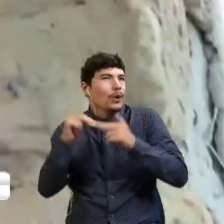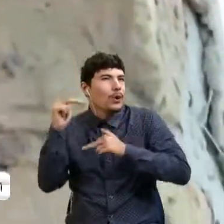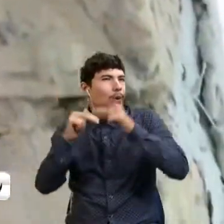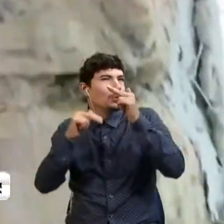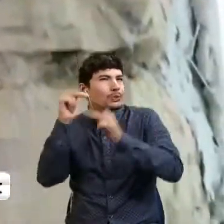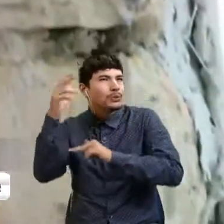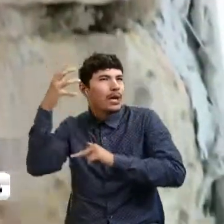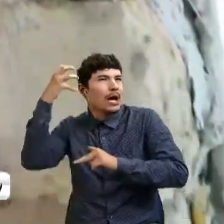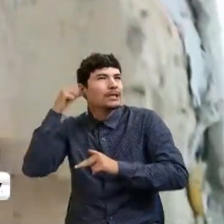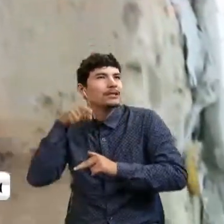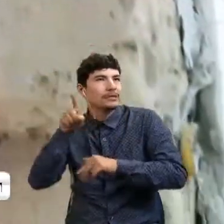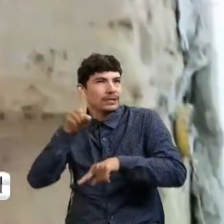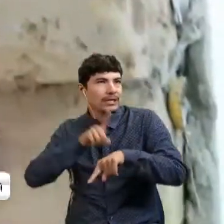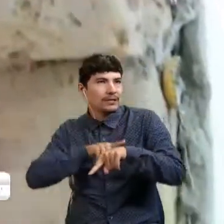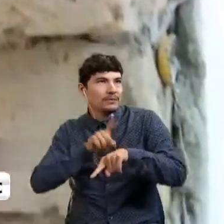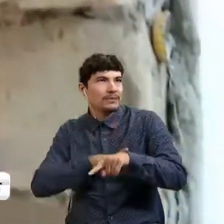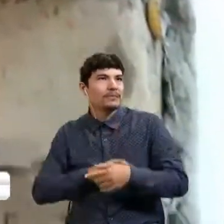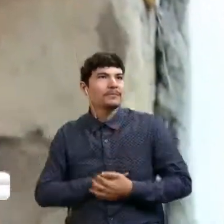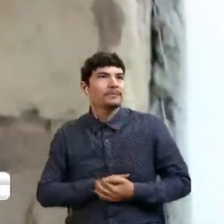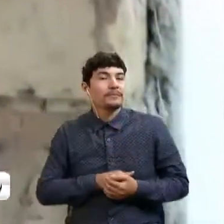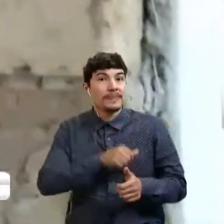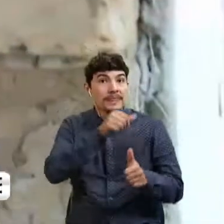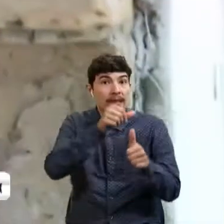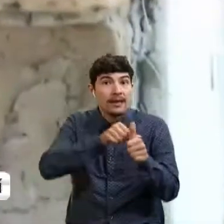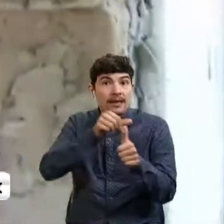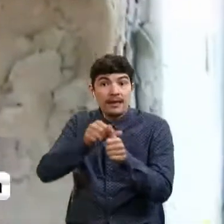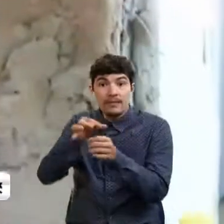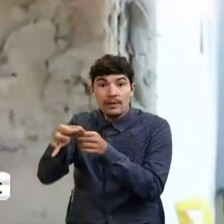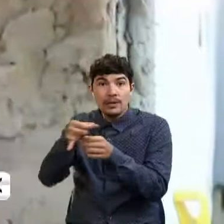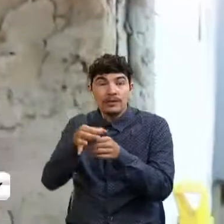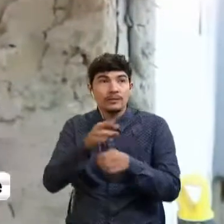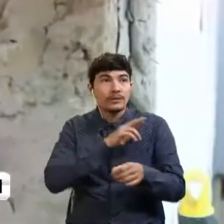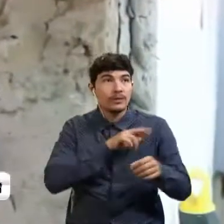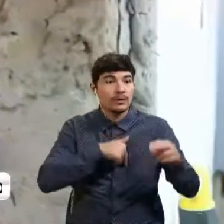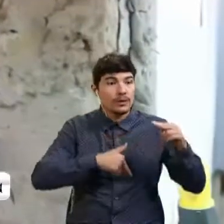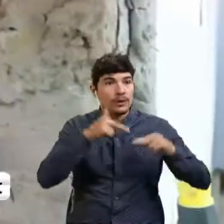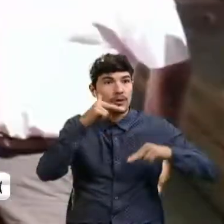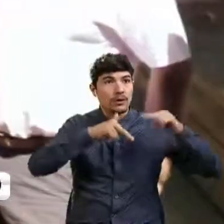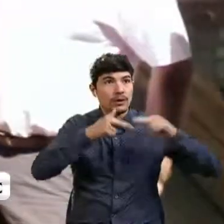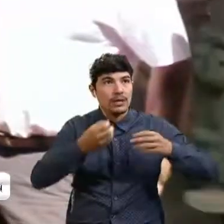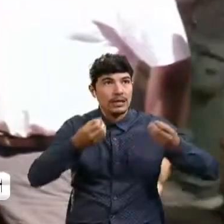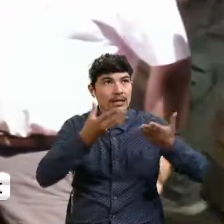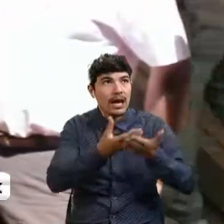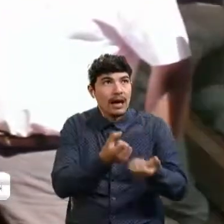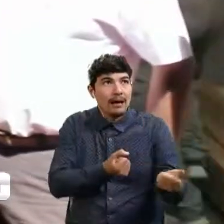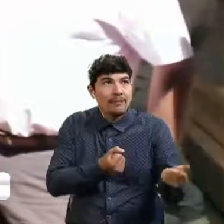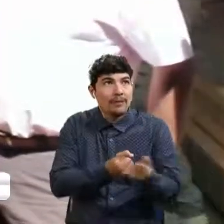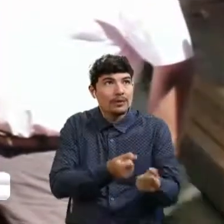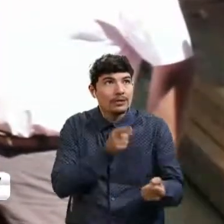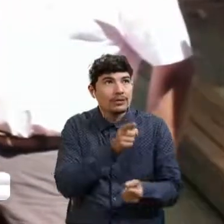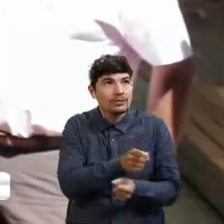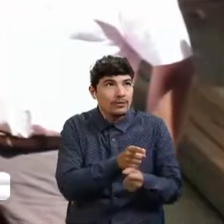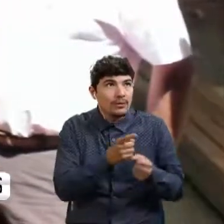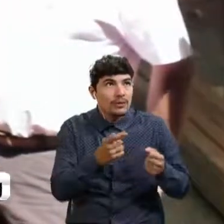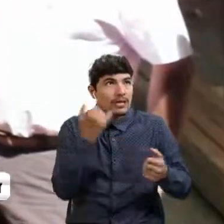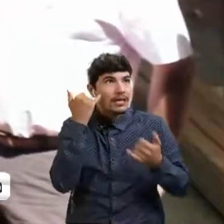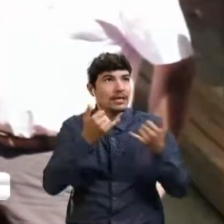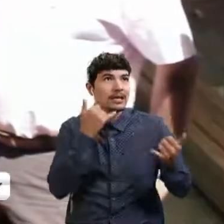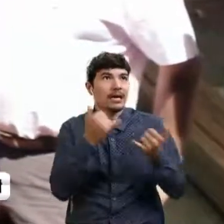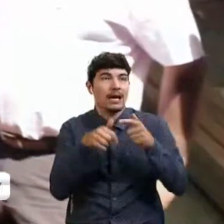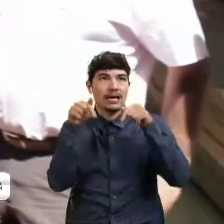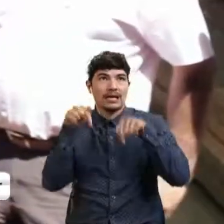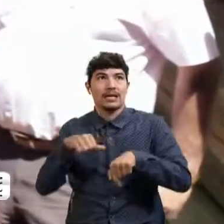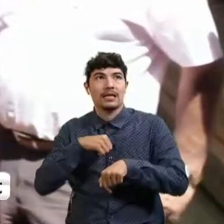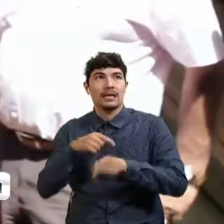que data en esa época que en cada municipio las obras que hacemos es aportándole y apostándole a su arraigo a su identidad aquí